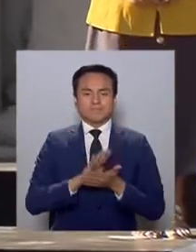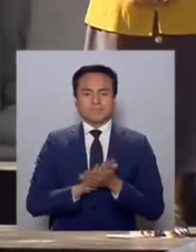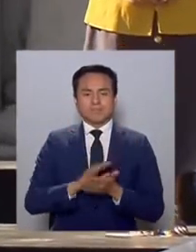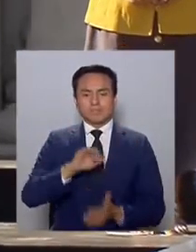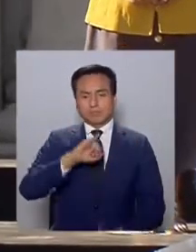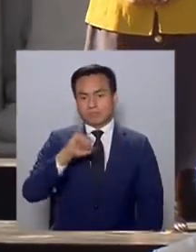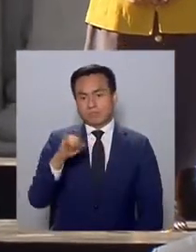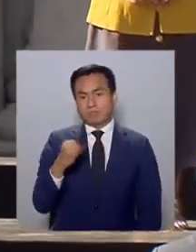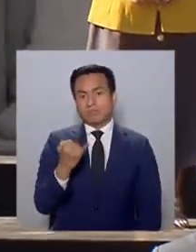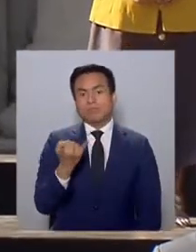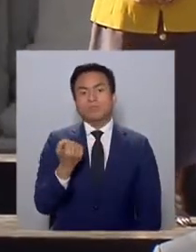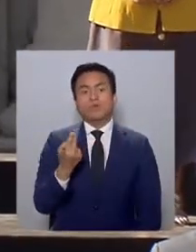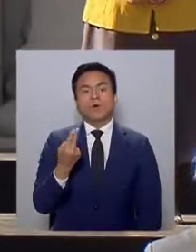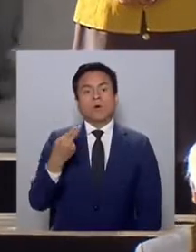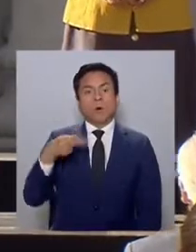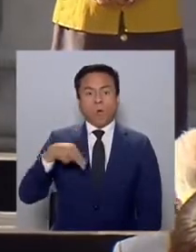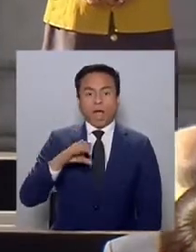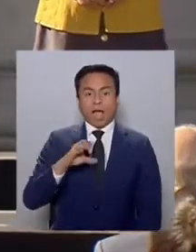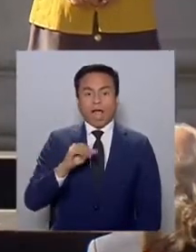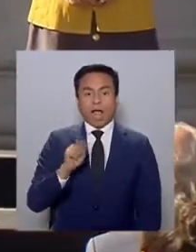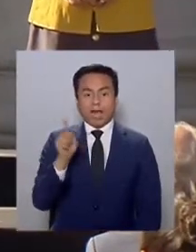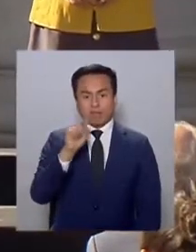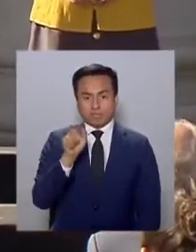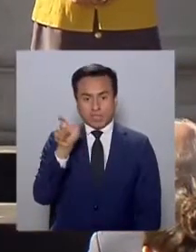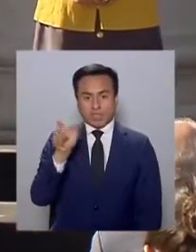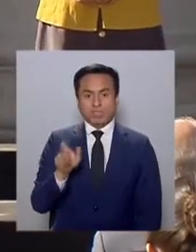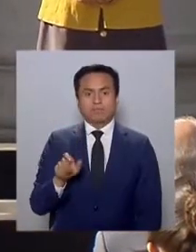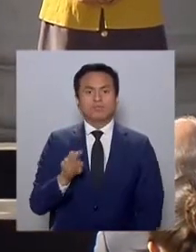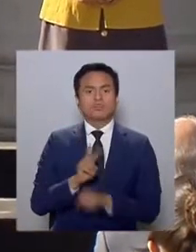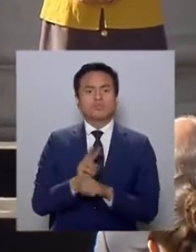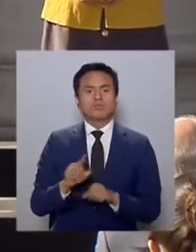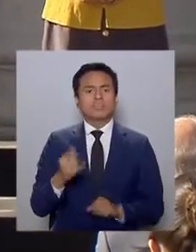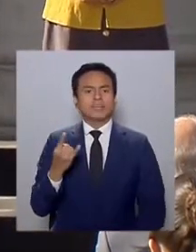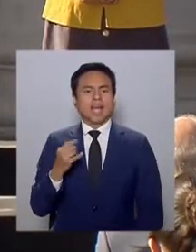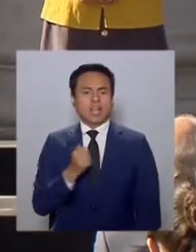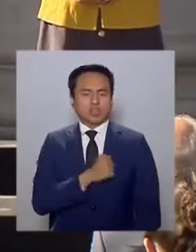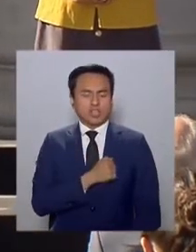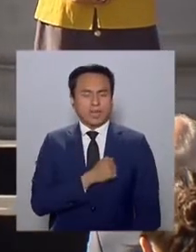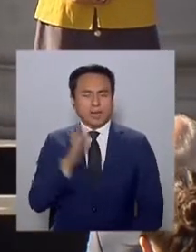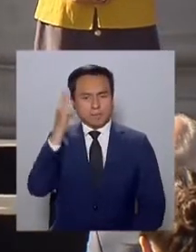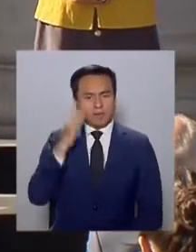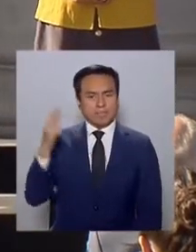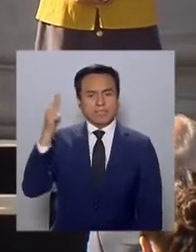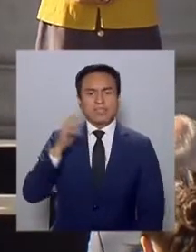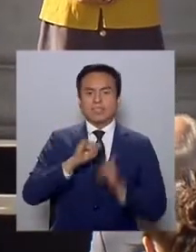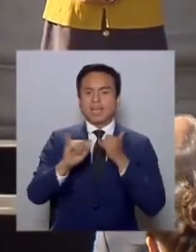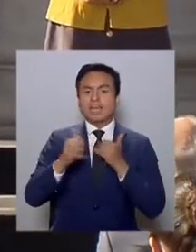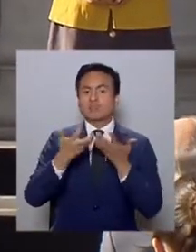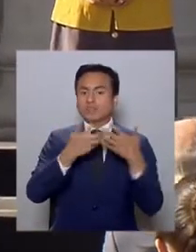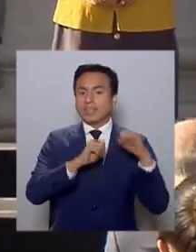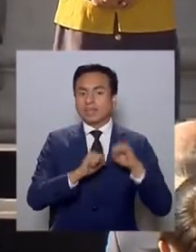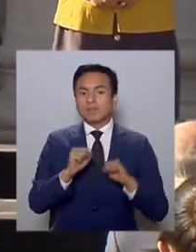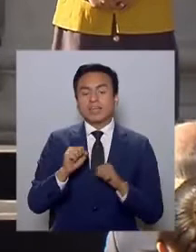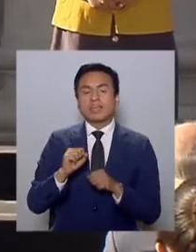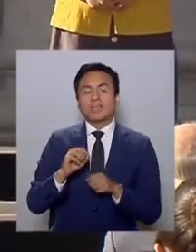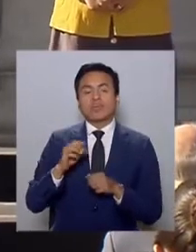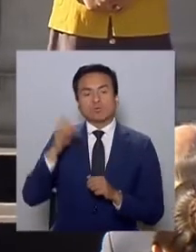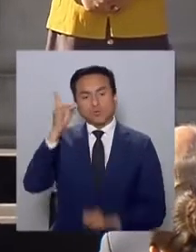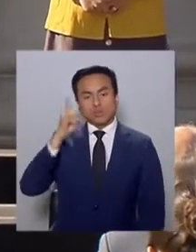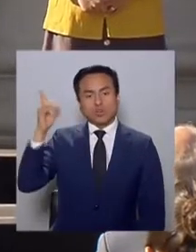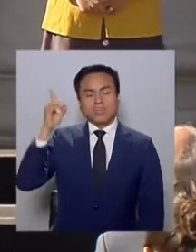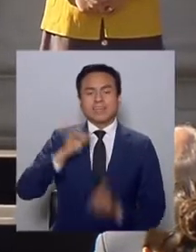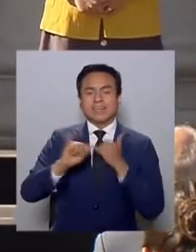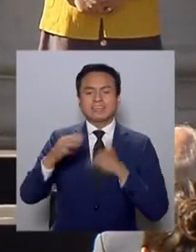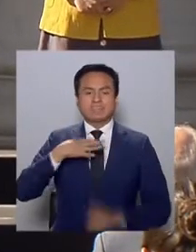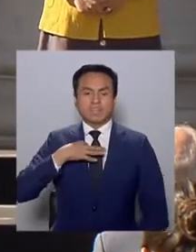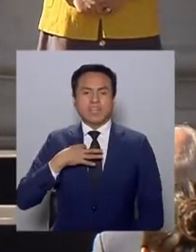Juan Carlos Muñoz es profesor titular en la Universidad Católica, máster en Ingeniería Industrial y doctor en Ingeniería